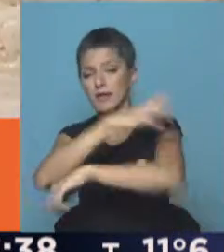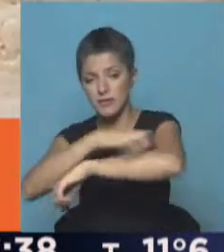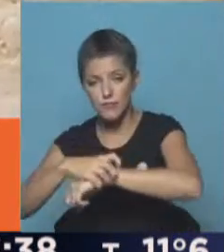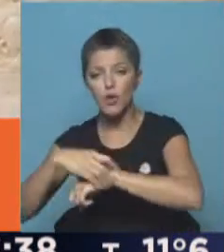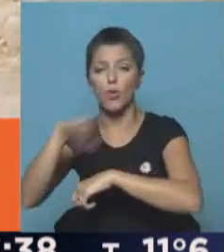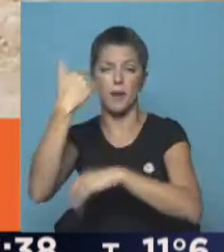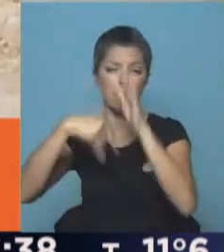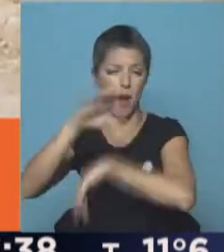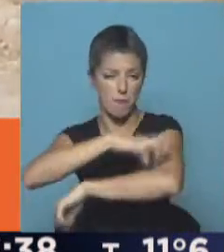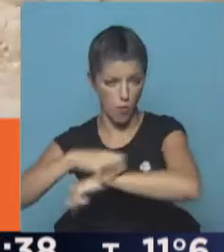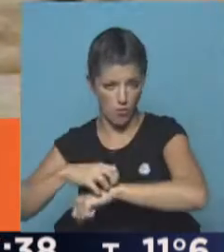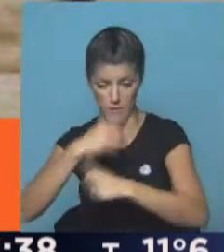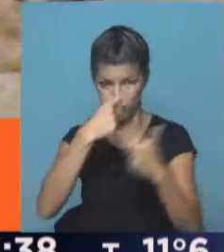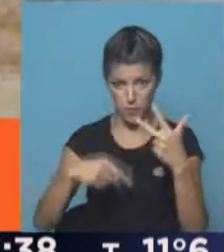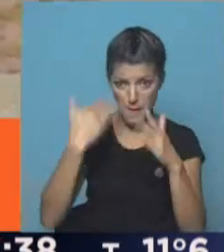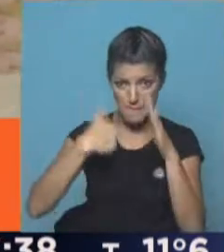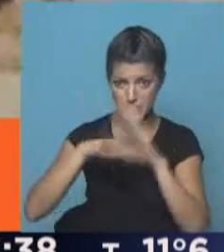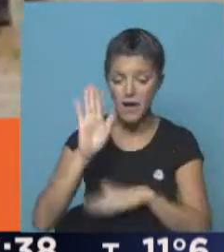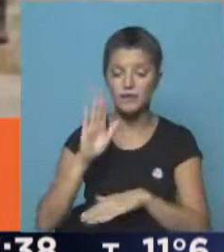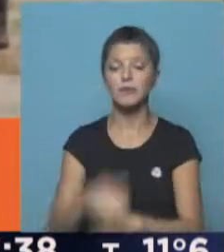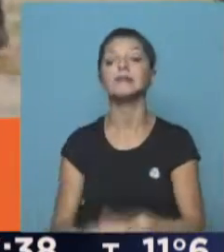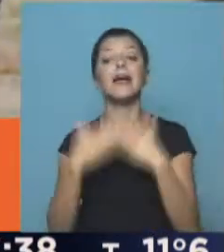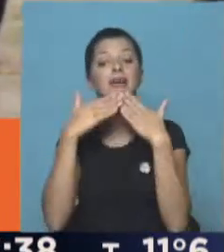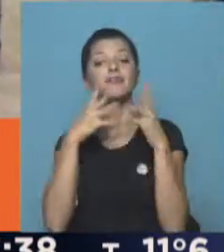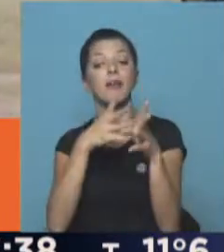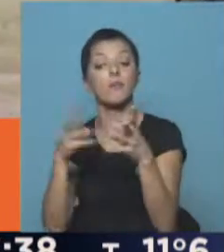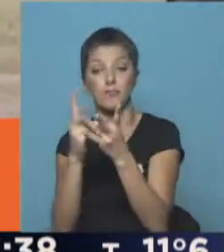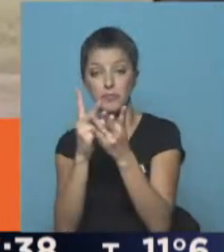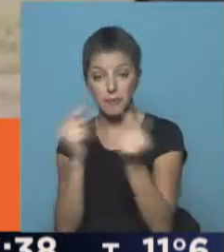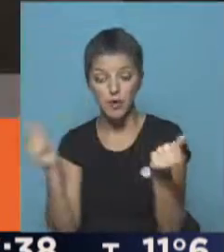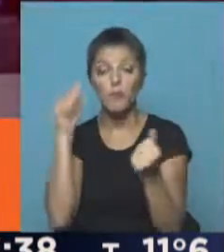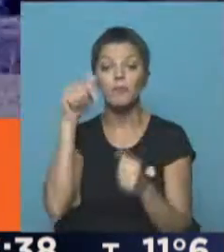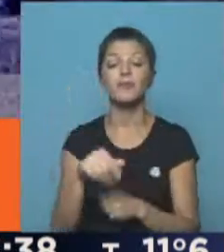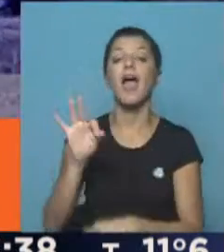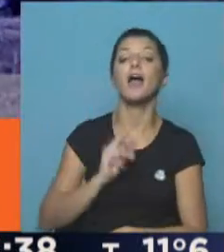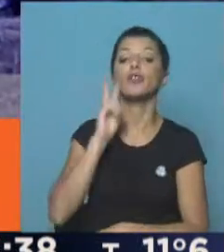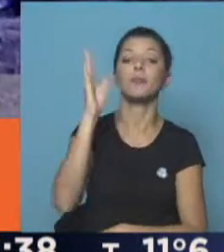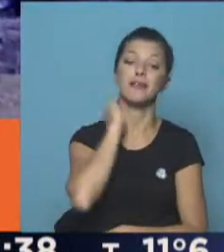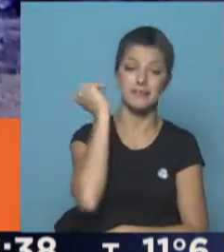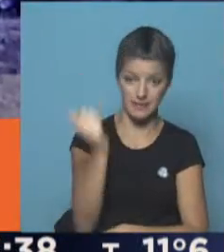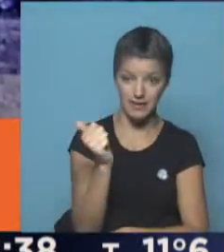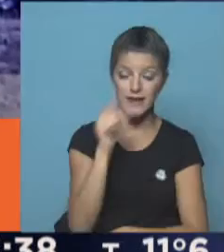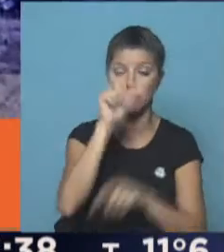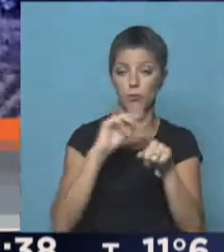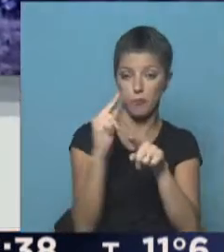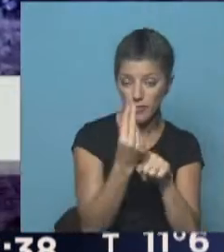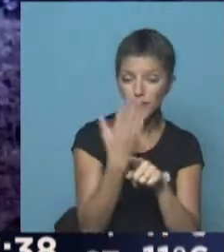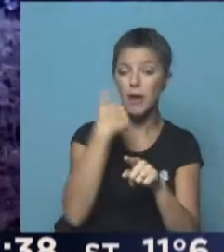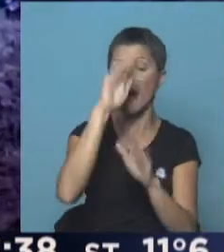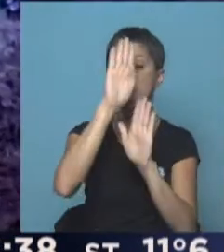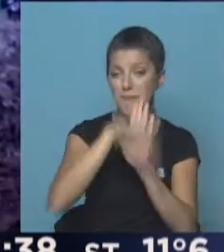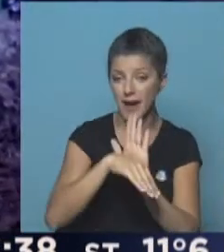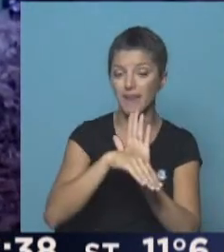vulnerables. Gracias al cese unilateral del fuego, la tasa de homicidios en 2016 fue la más baja registrada